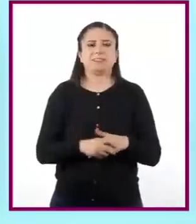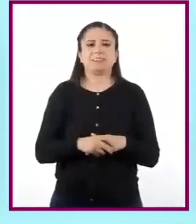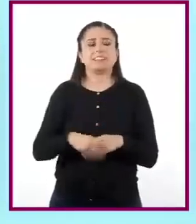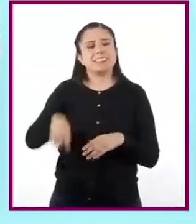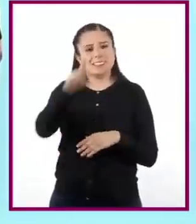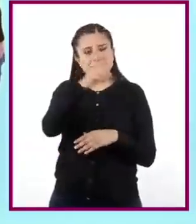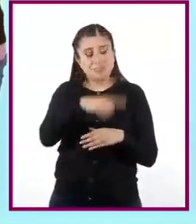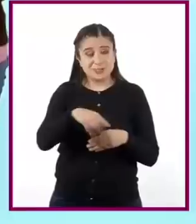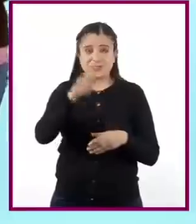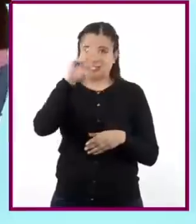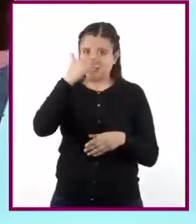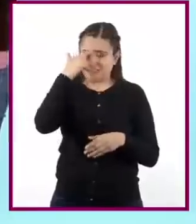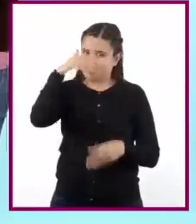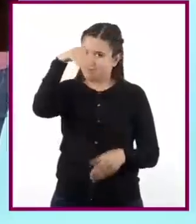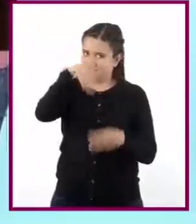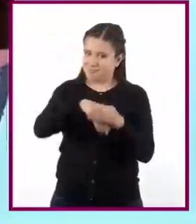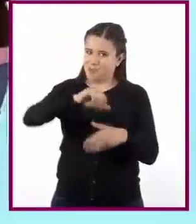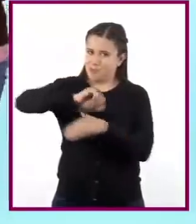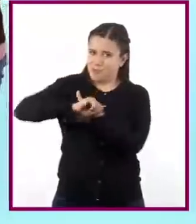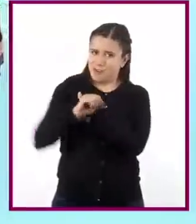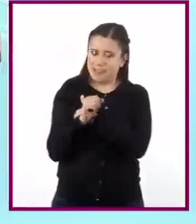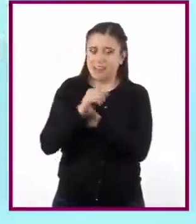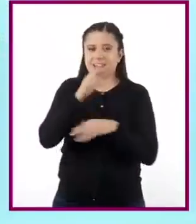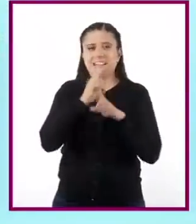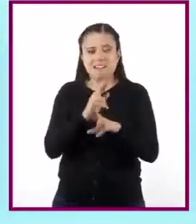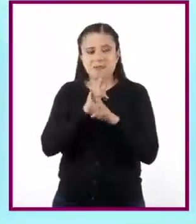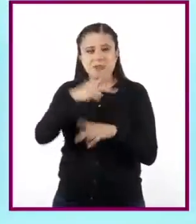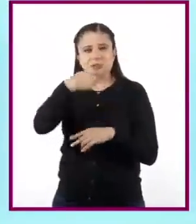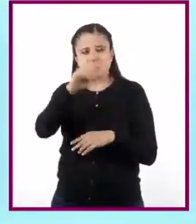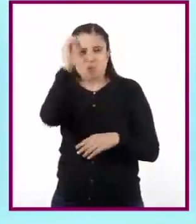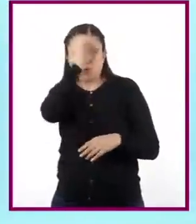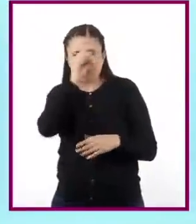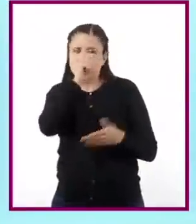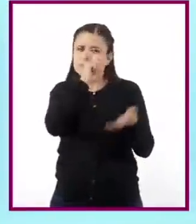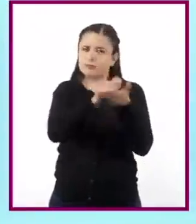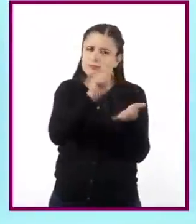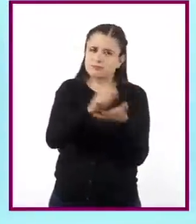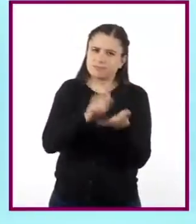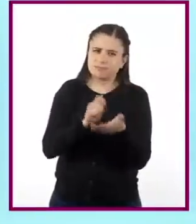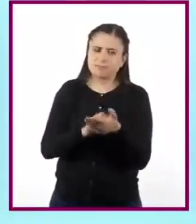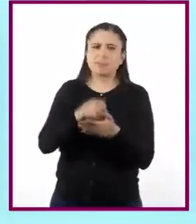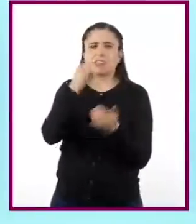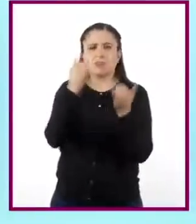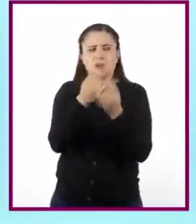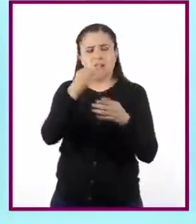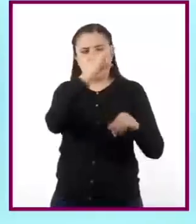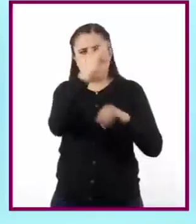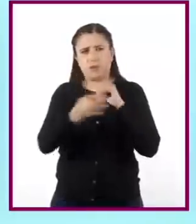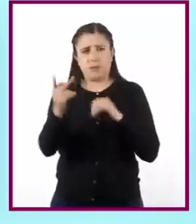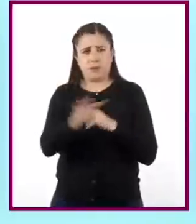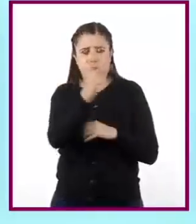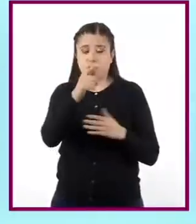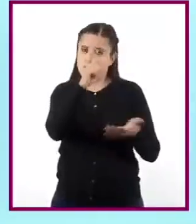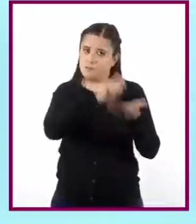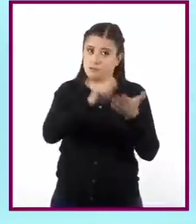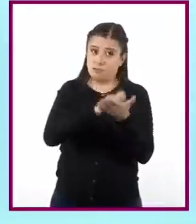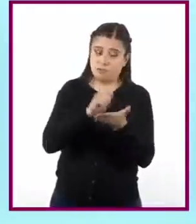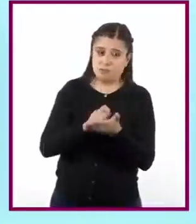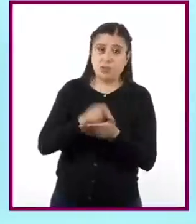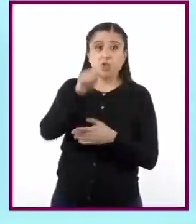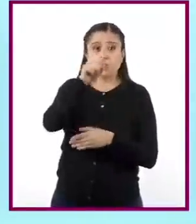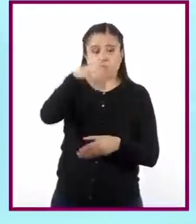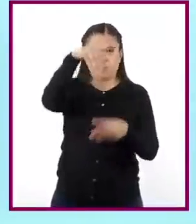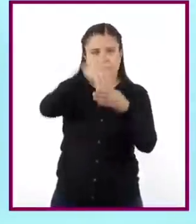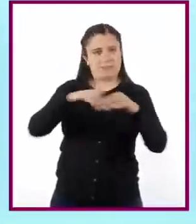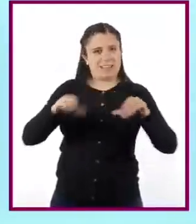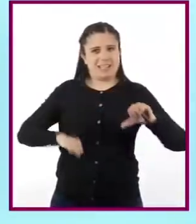Guarden sus notas, sus reflexiones y sus respuestas a las preguntas, así como su nota a la última pregunta planteada, en su